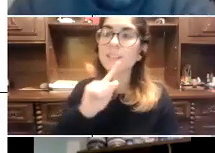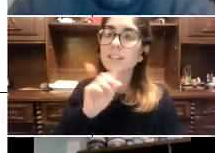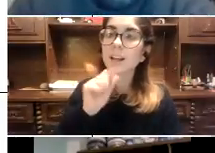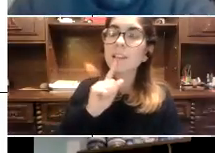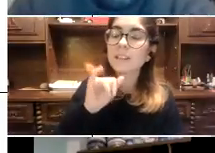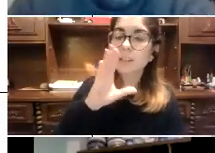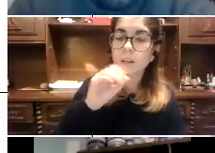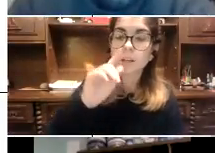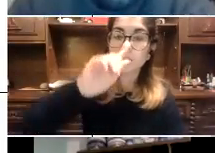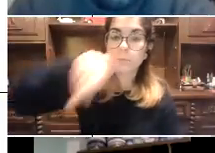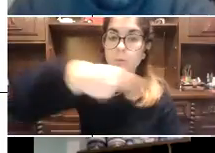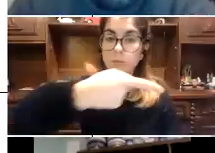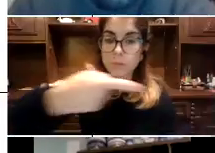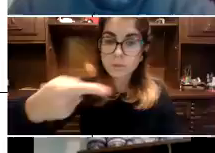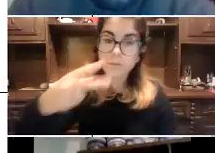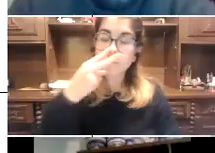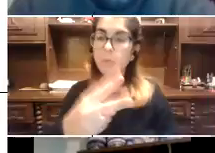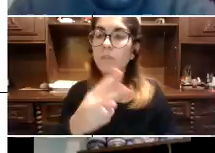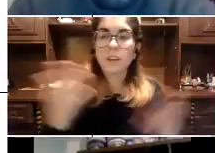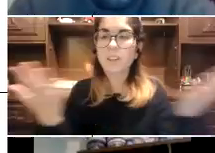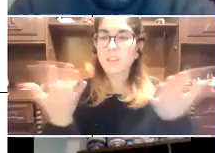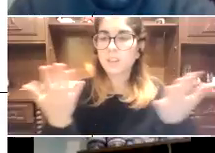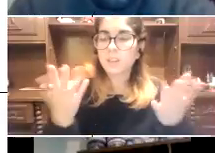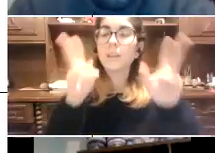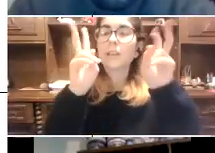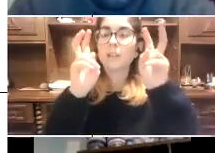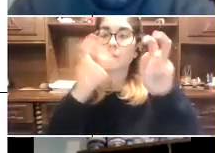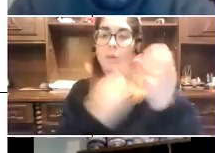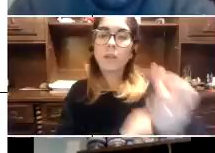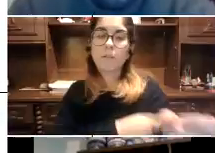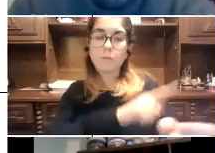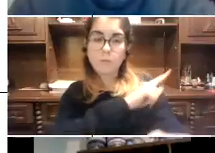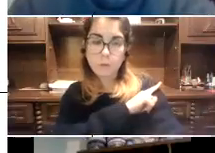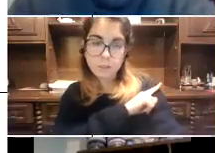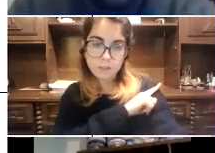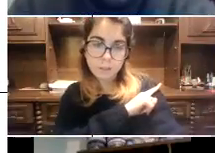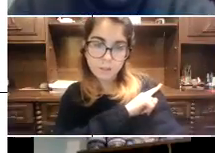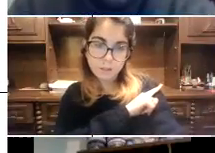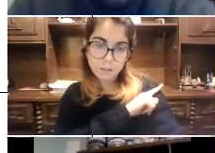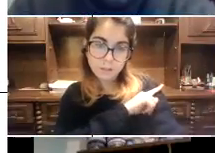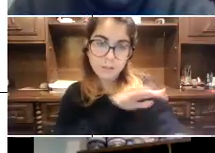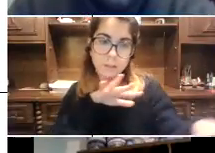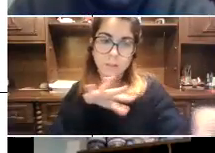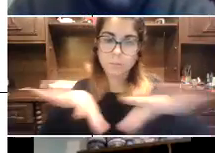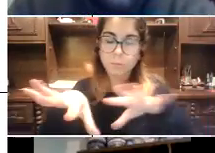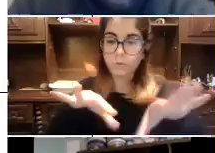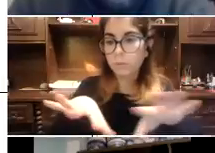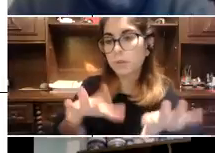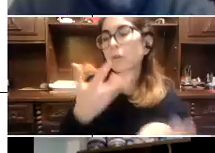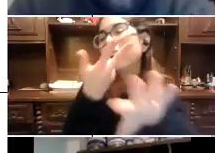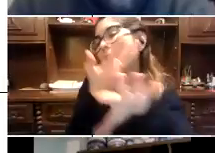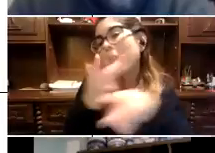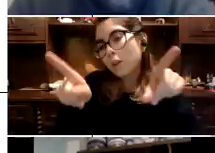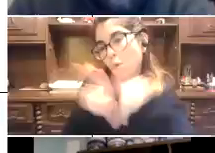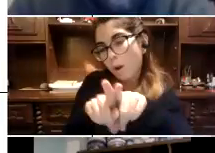semana vamos a referirnos a un concepto que de alguna manera ha estado presente, sin duda, en todas